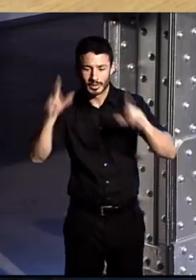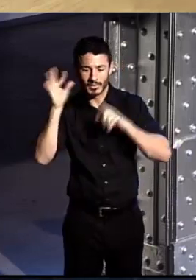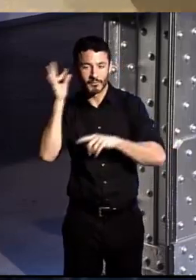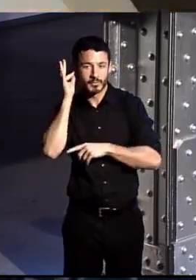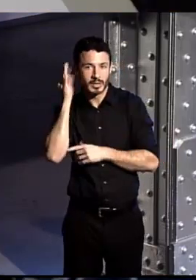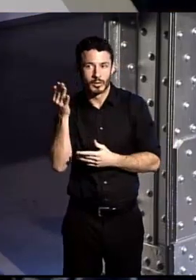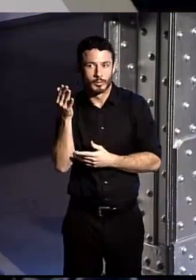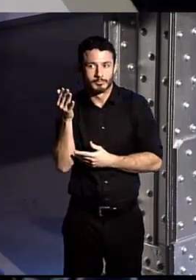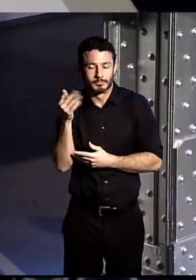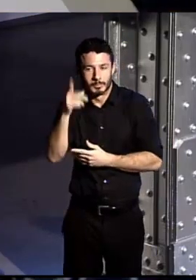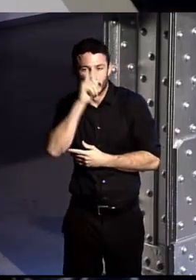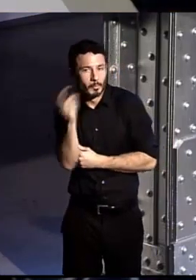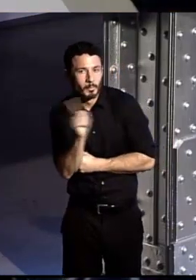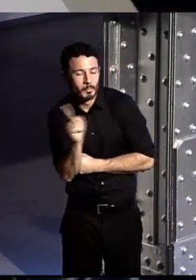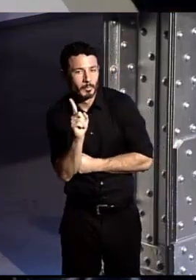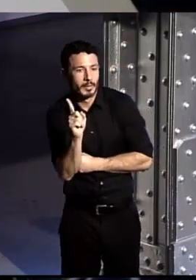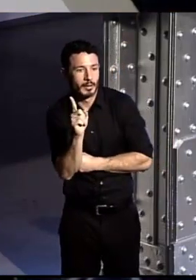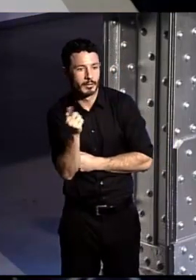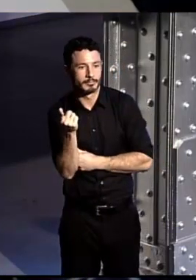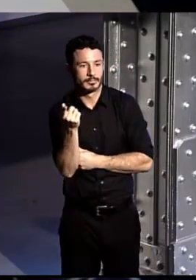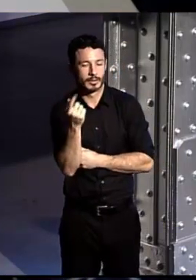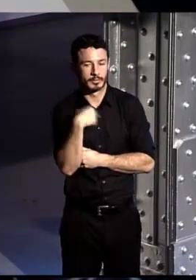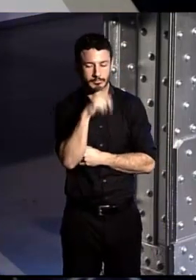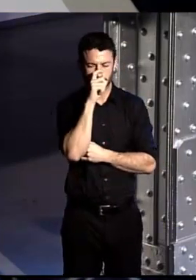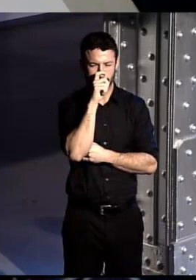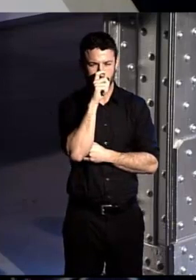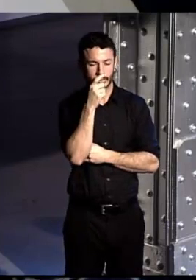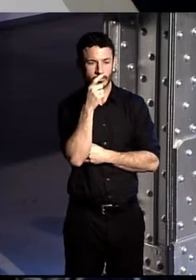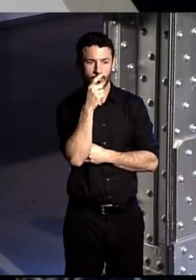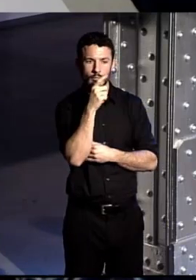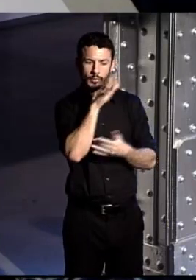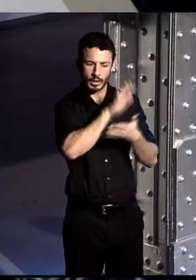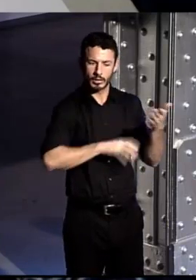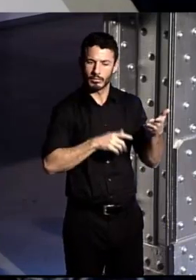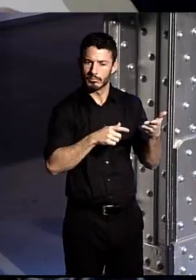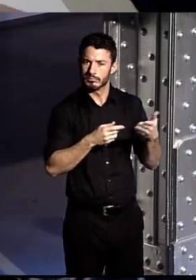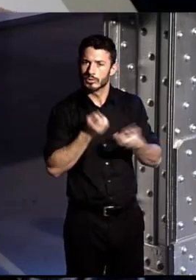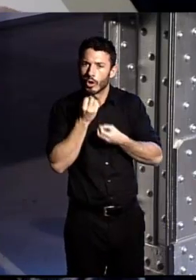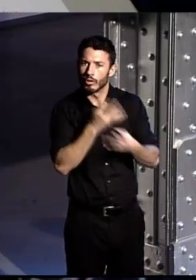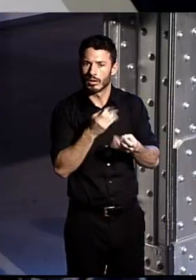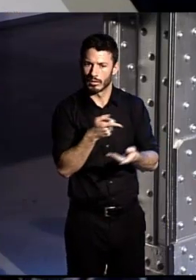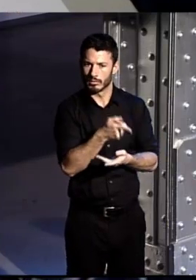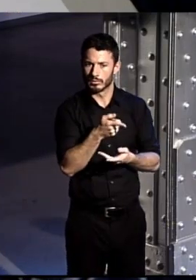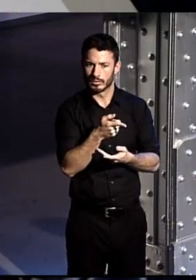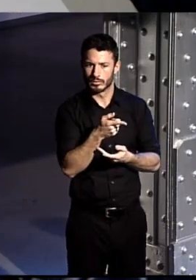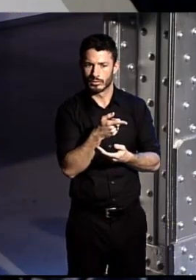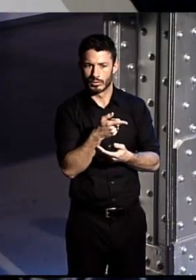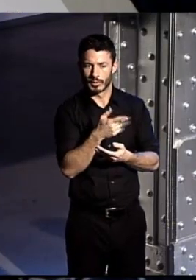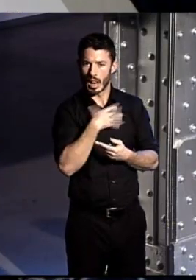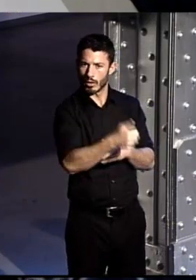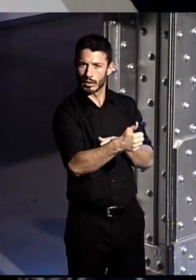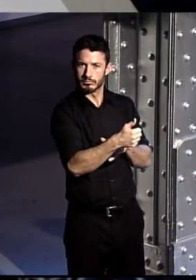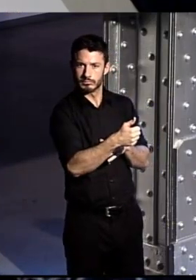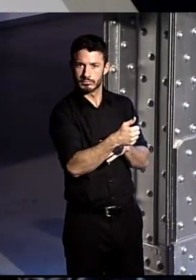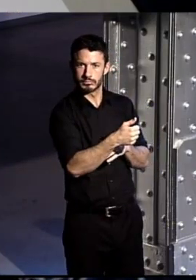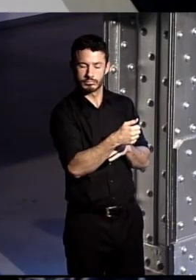mi memoria de lectora de entonces, pues contaba en el artículo cómo me decepcionaba muchísimo, o sea, yo me identificaba con el héroe,